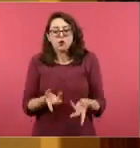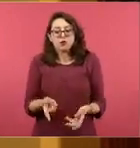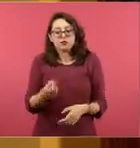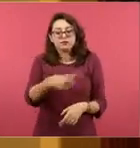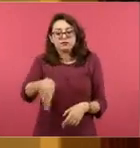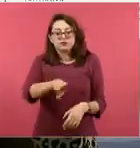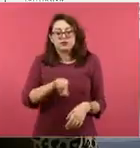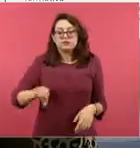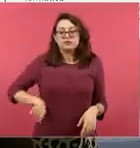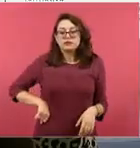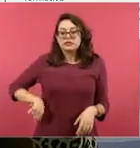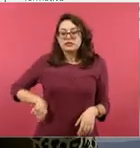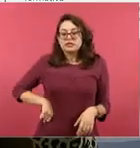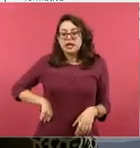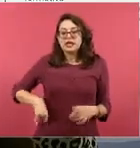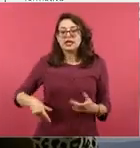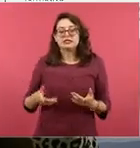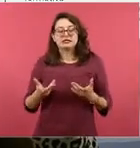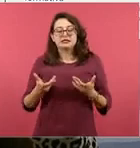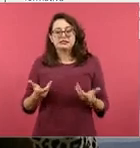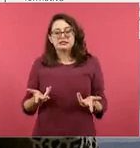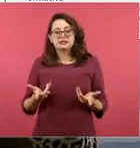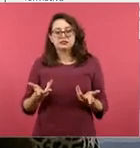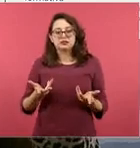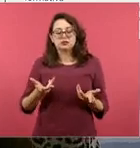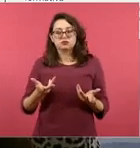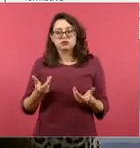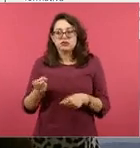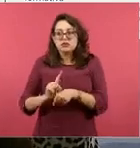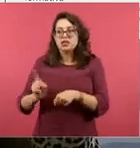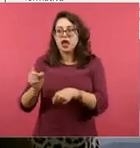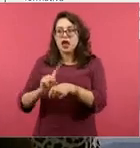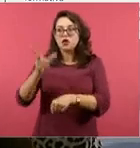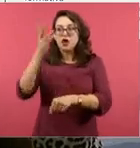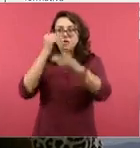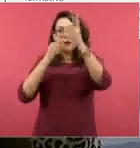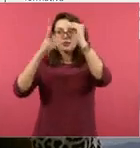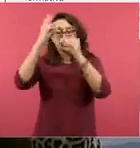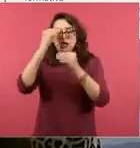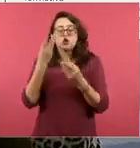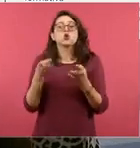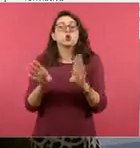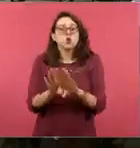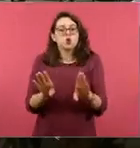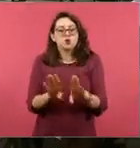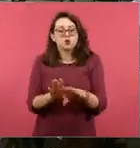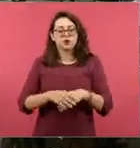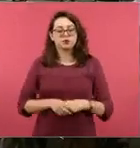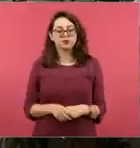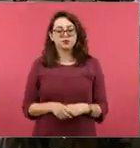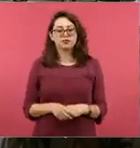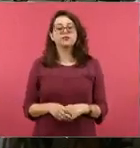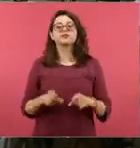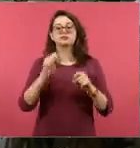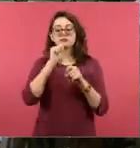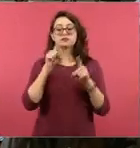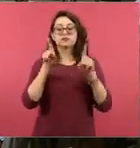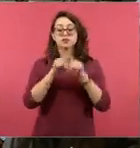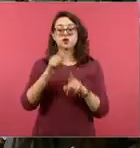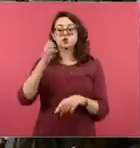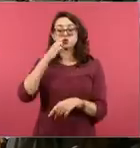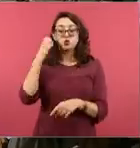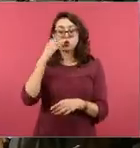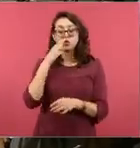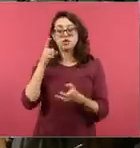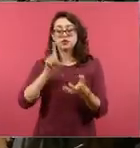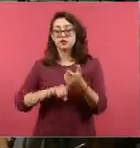en nuestros estudiantes a partir de la vida cotidiana, ¿no? la transformación democrática de la escuela,